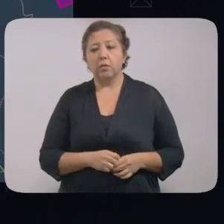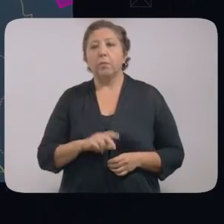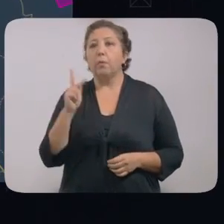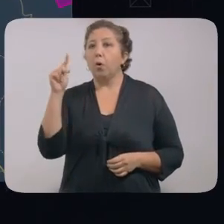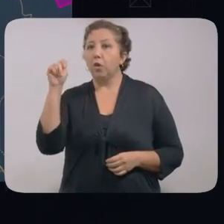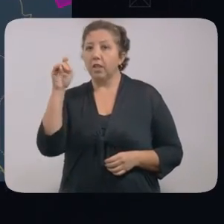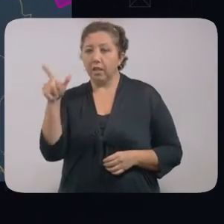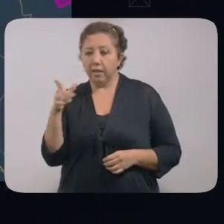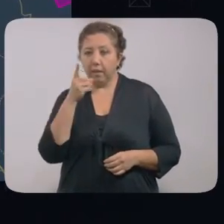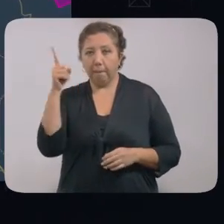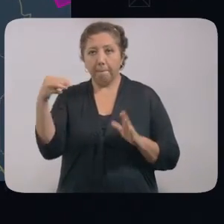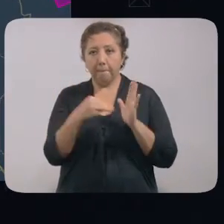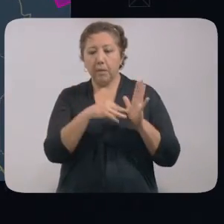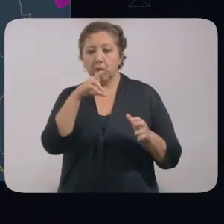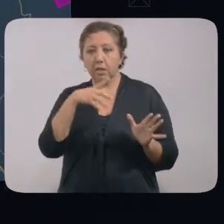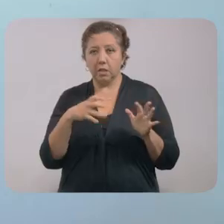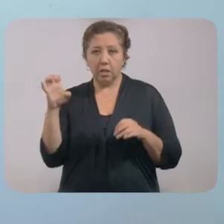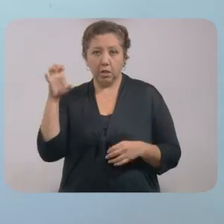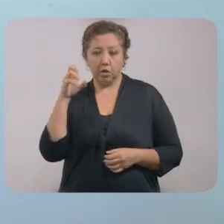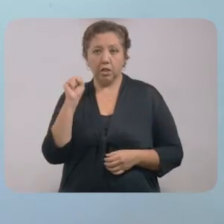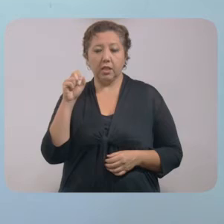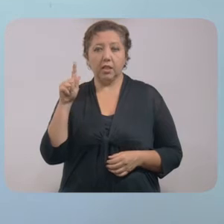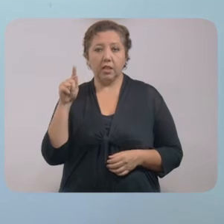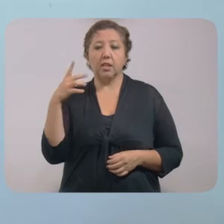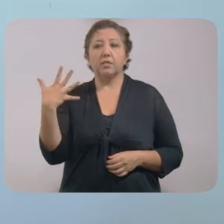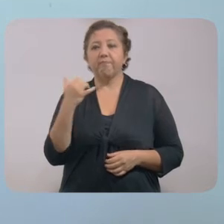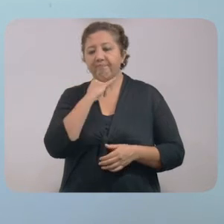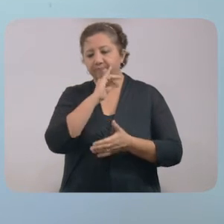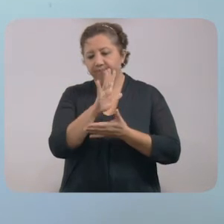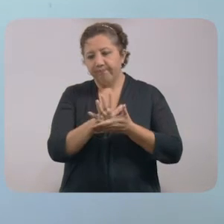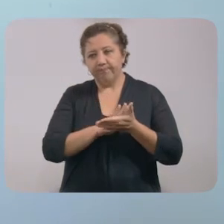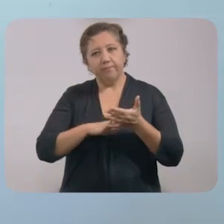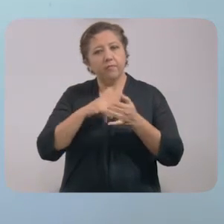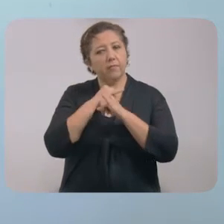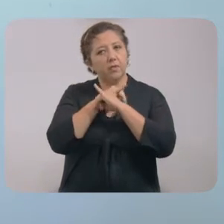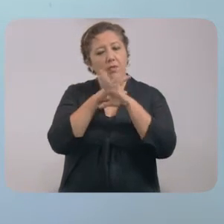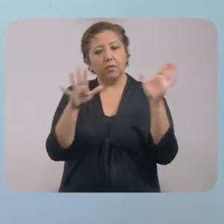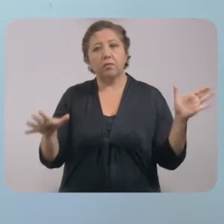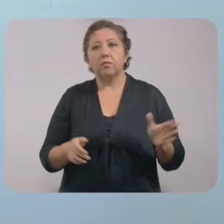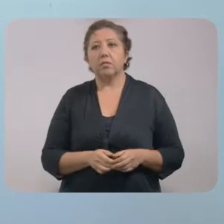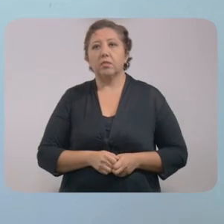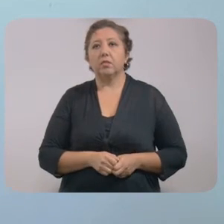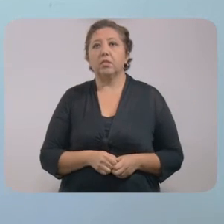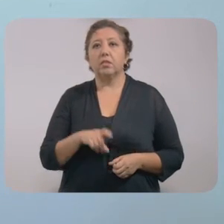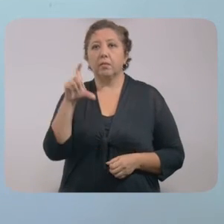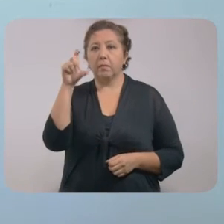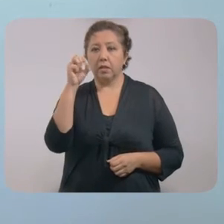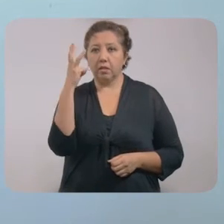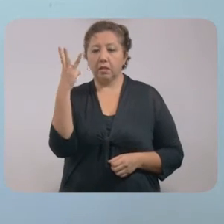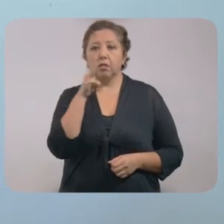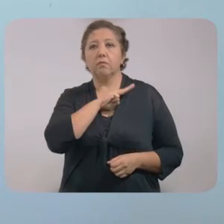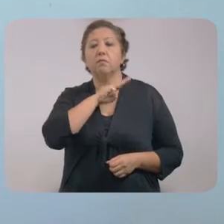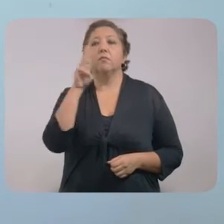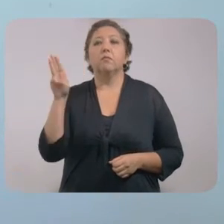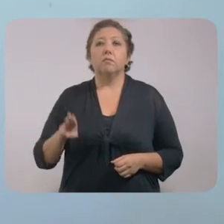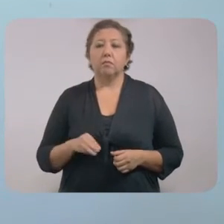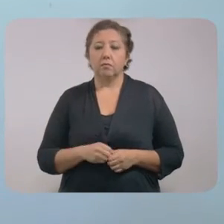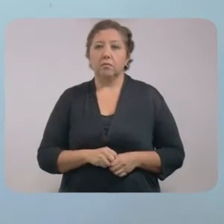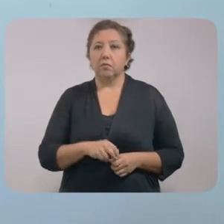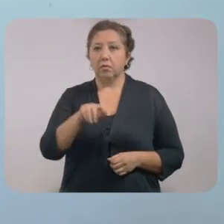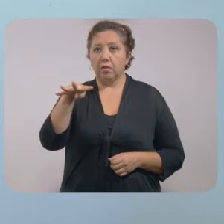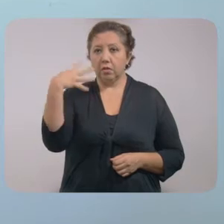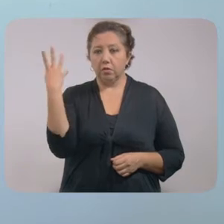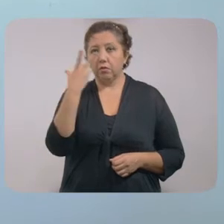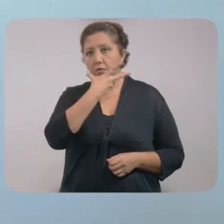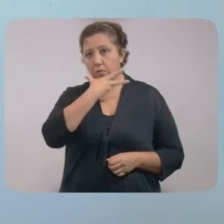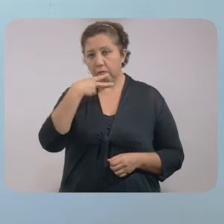zona poniente 1.575. Lamentablemente, en este parte médico informamos de 23 fallecimientos. Son